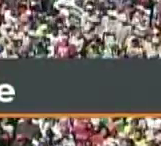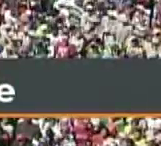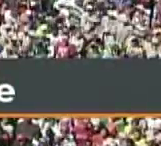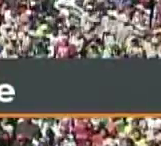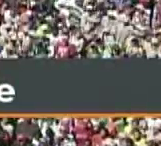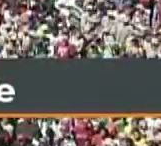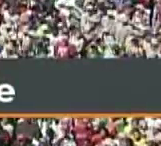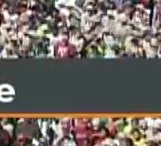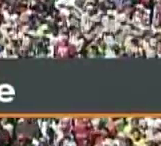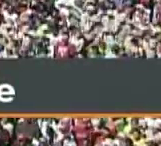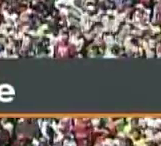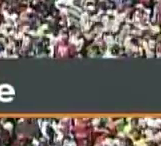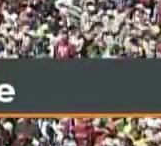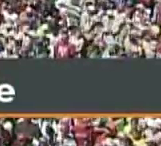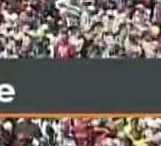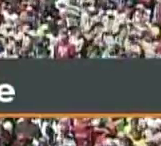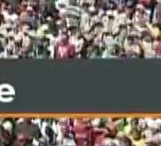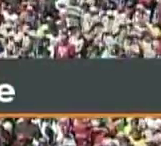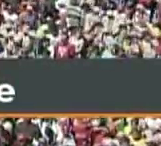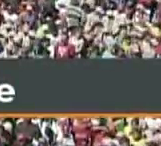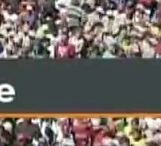Hay que tener conciencia.